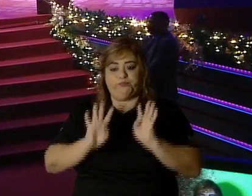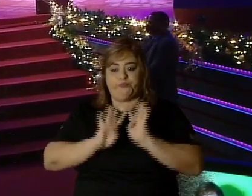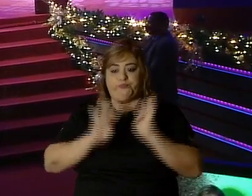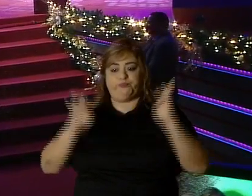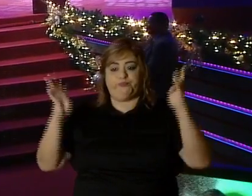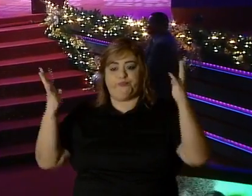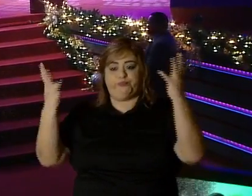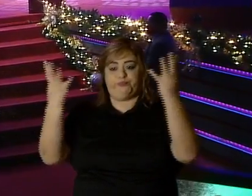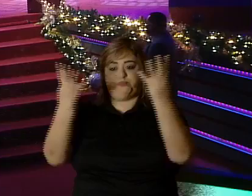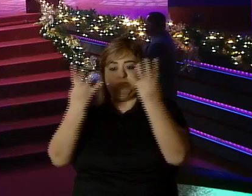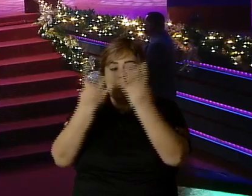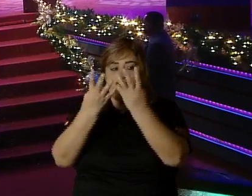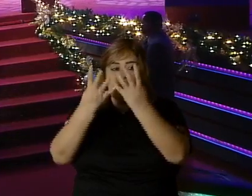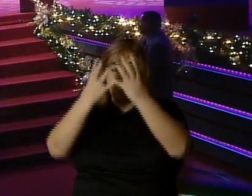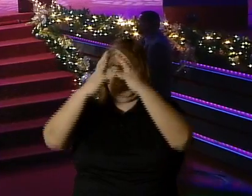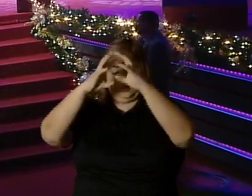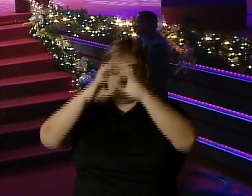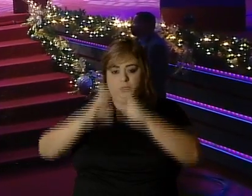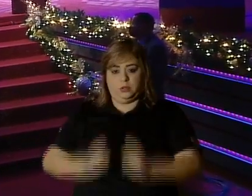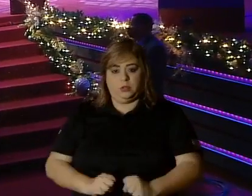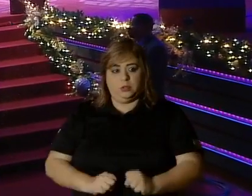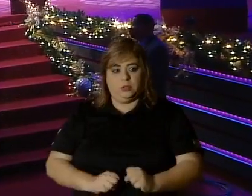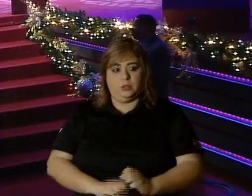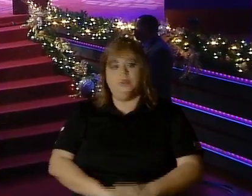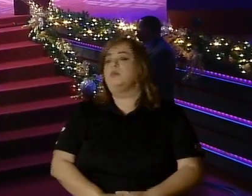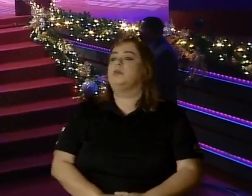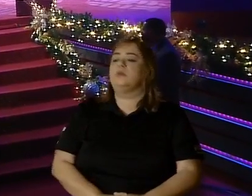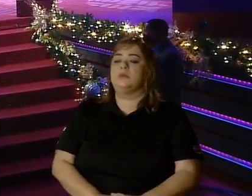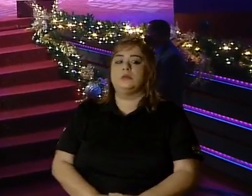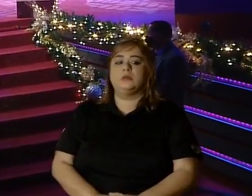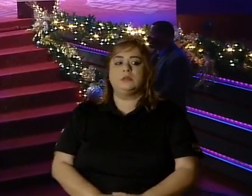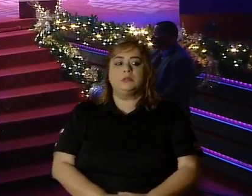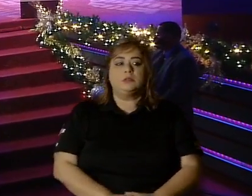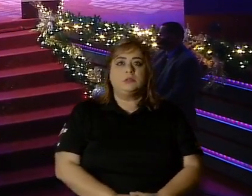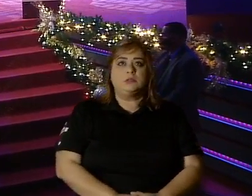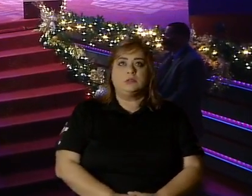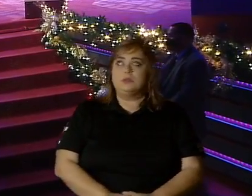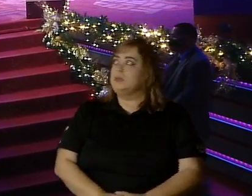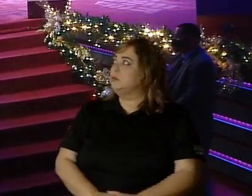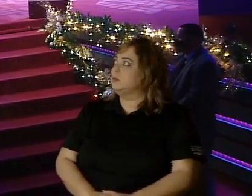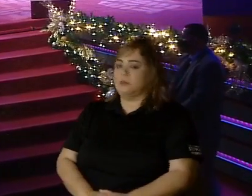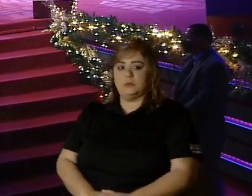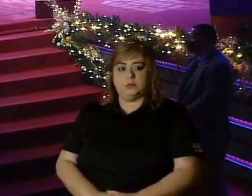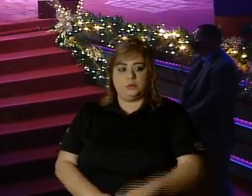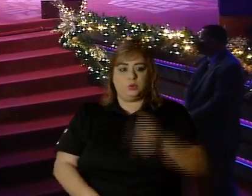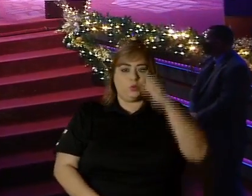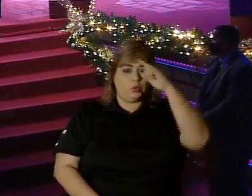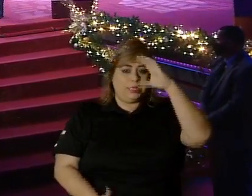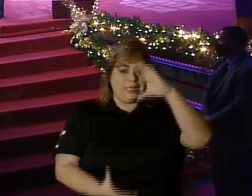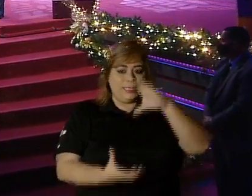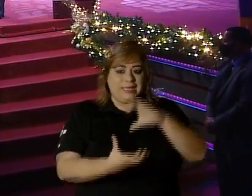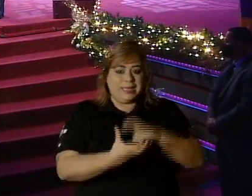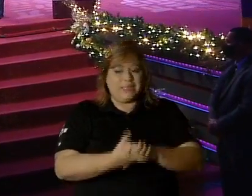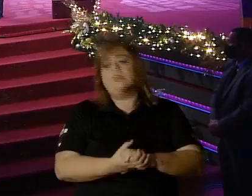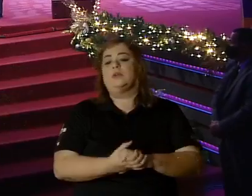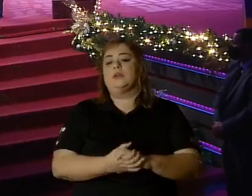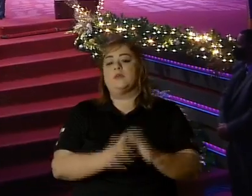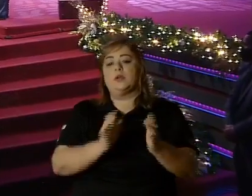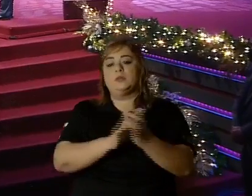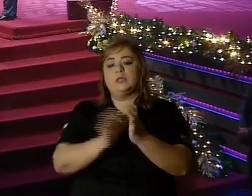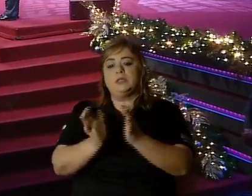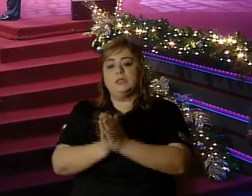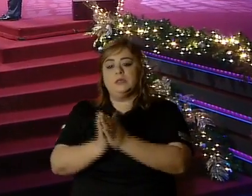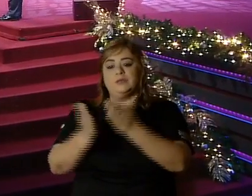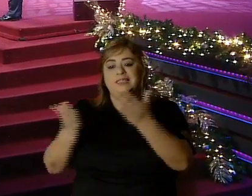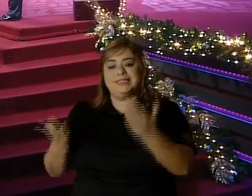ver qué pasa, es que ya está pasando. Amén. Amén. Creímos. La Biblia dice, creí por